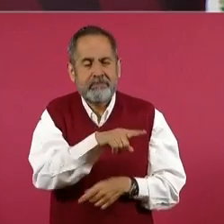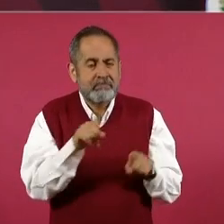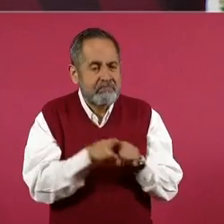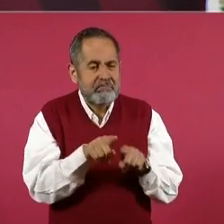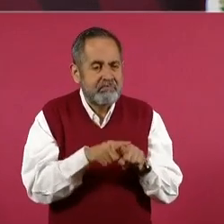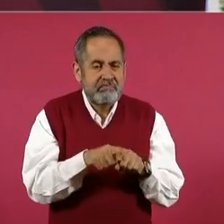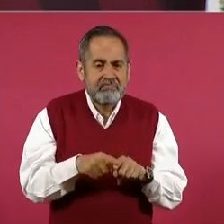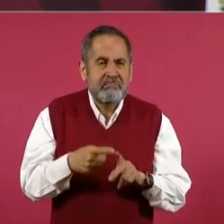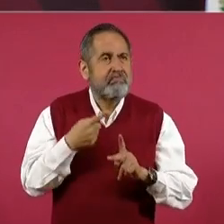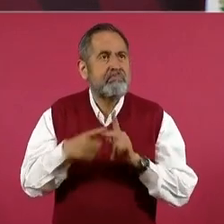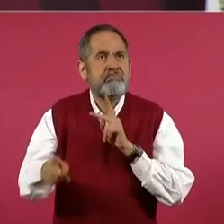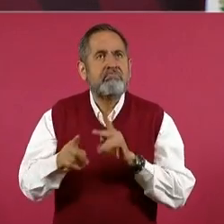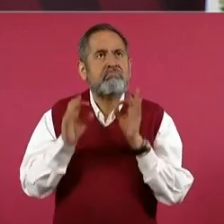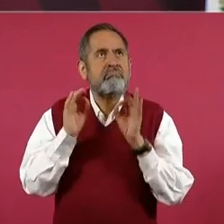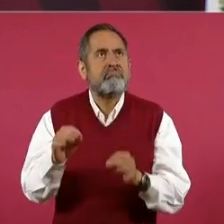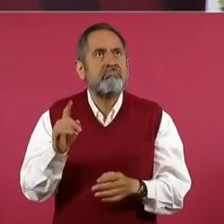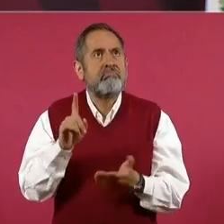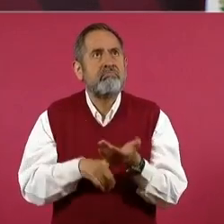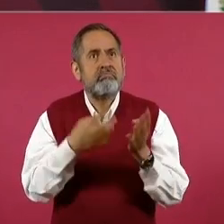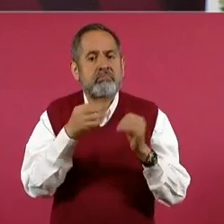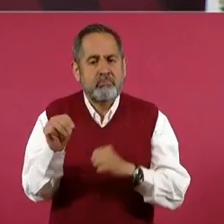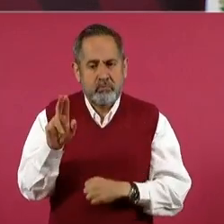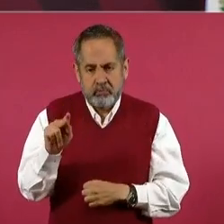a aplicar en